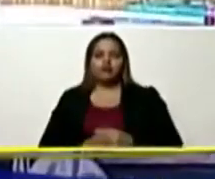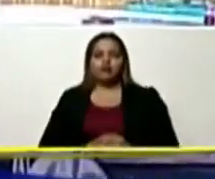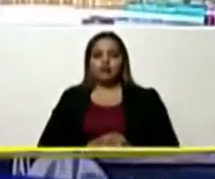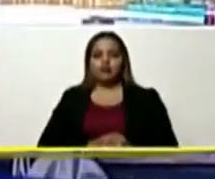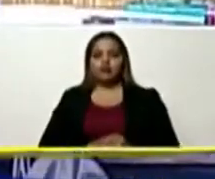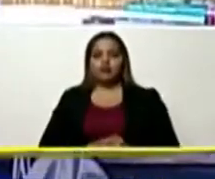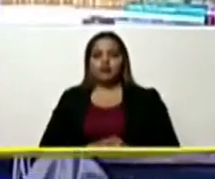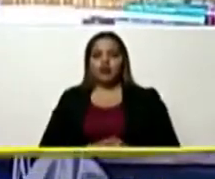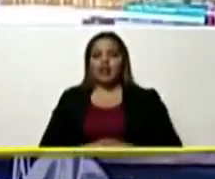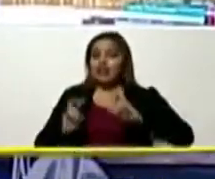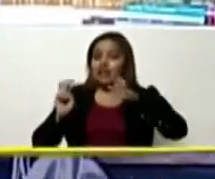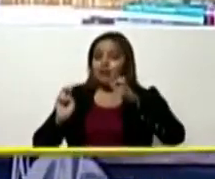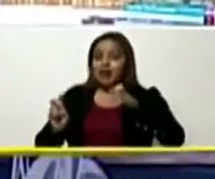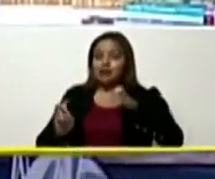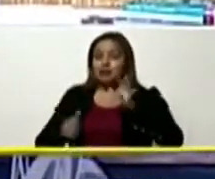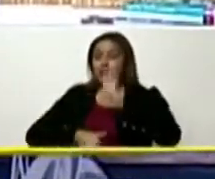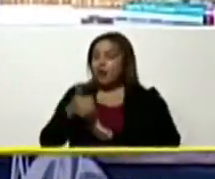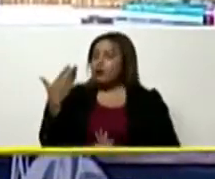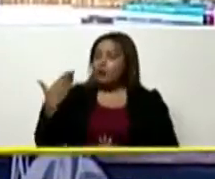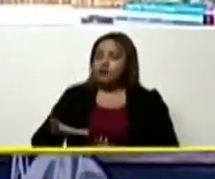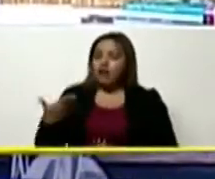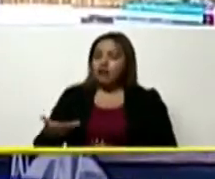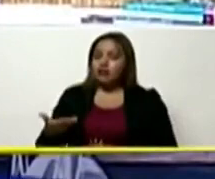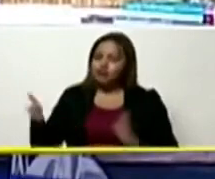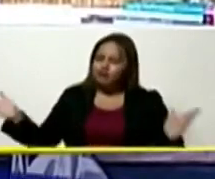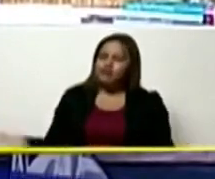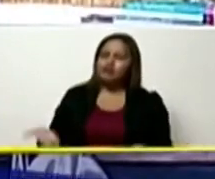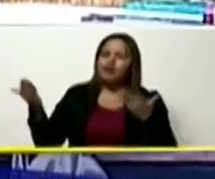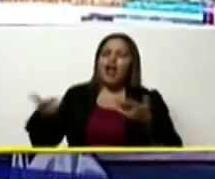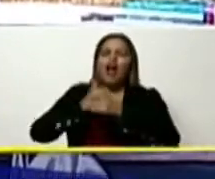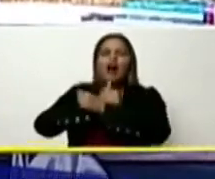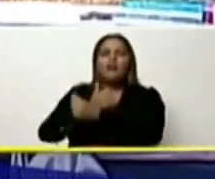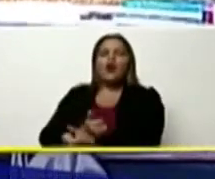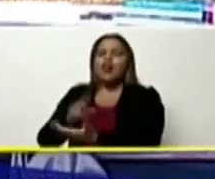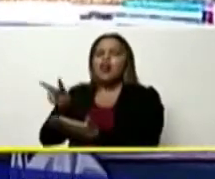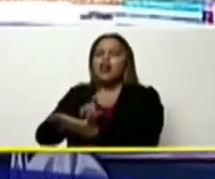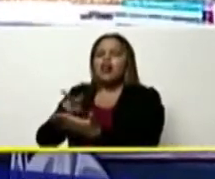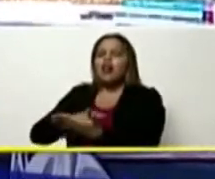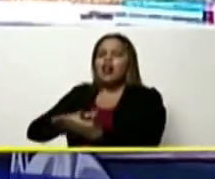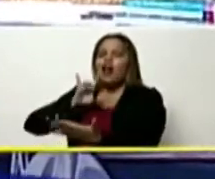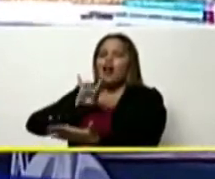es estimular el amor a la lectura,